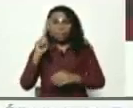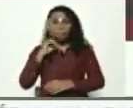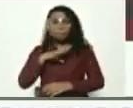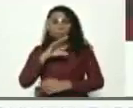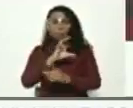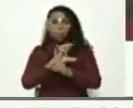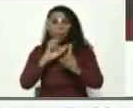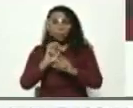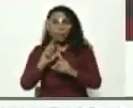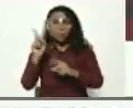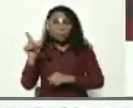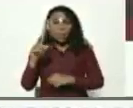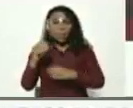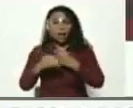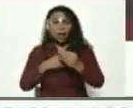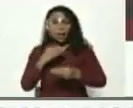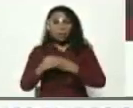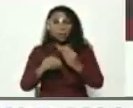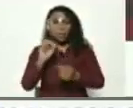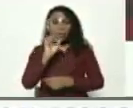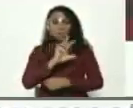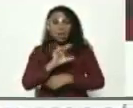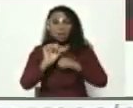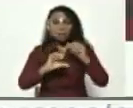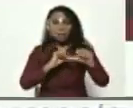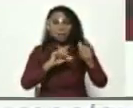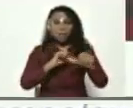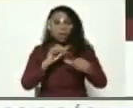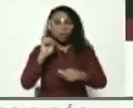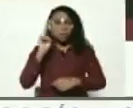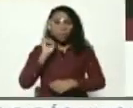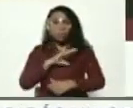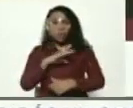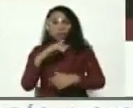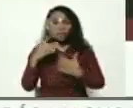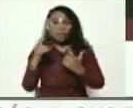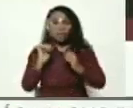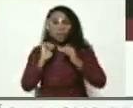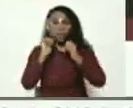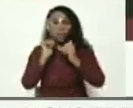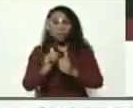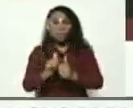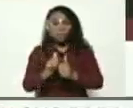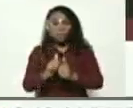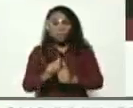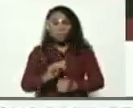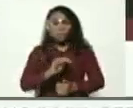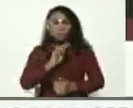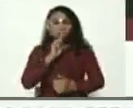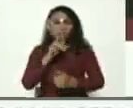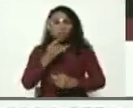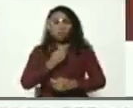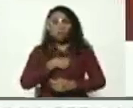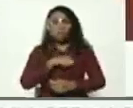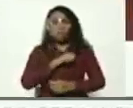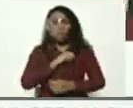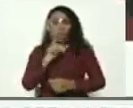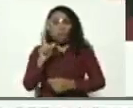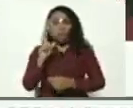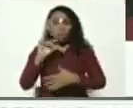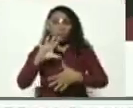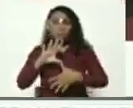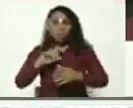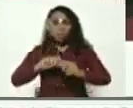cultural. Se ha apropiado de 3 siglos de historia desde que comenzaron las barbaridades de los españoles en el